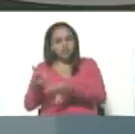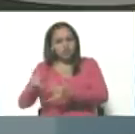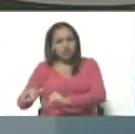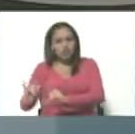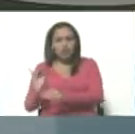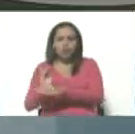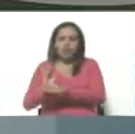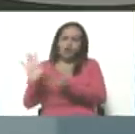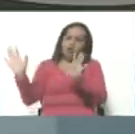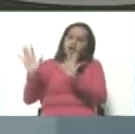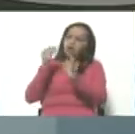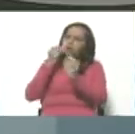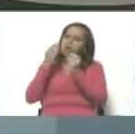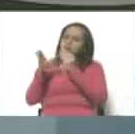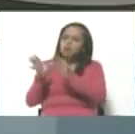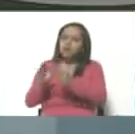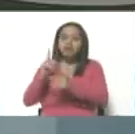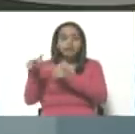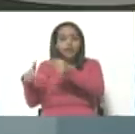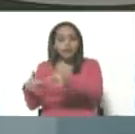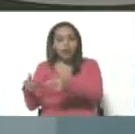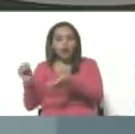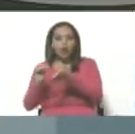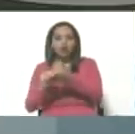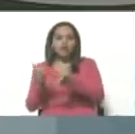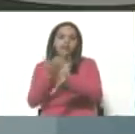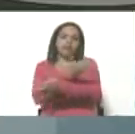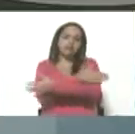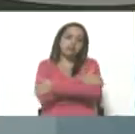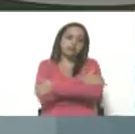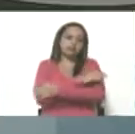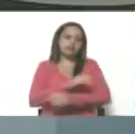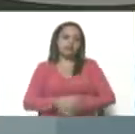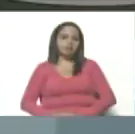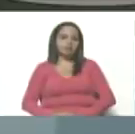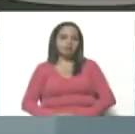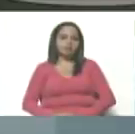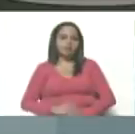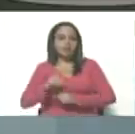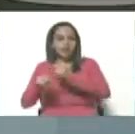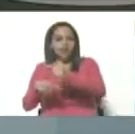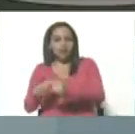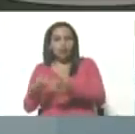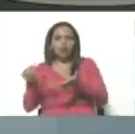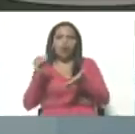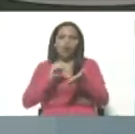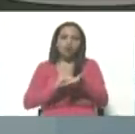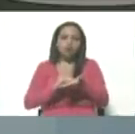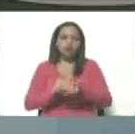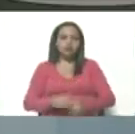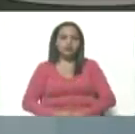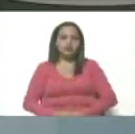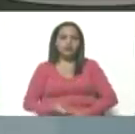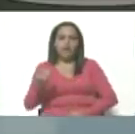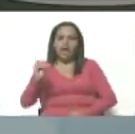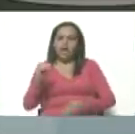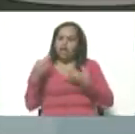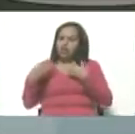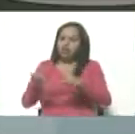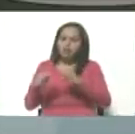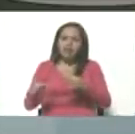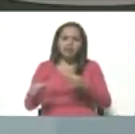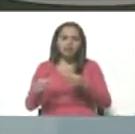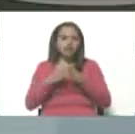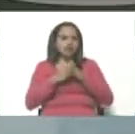de lejos. Llegará el tiempo que nos volvamos a abrazar. Llegará el tiempo que volvamos a estar en la normalidad total